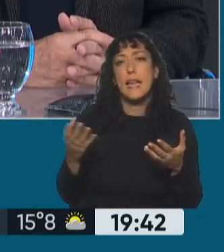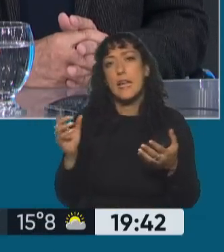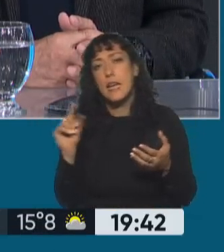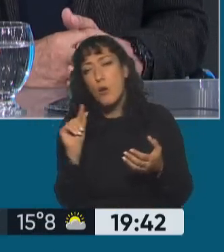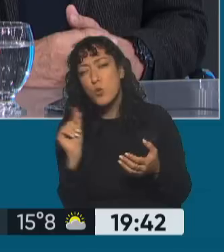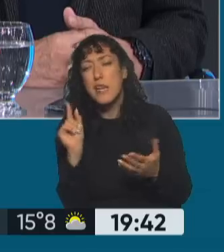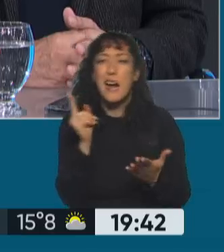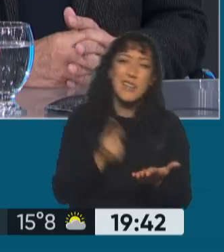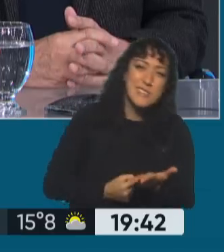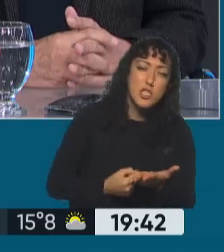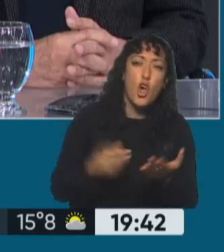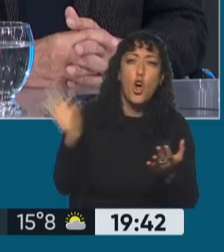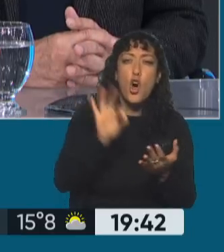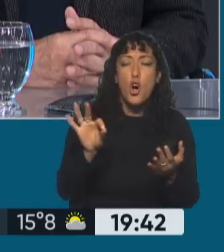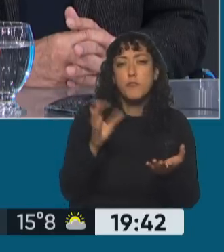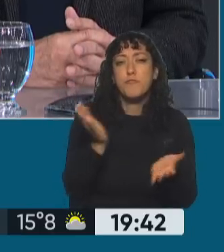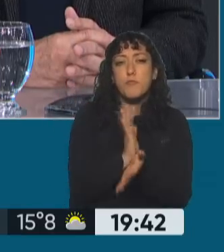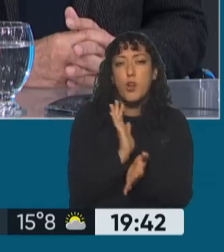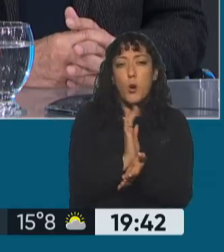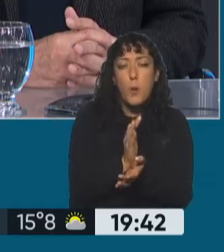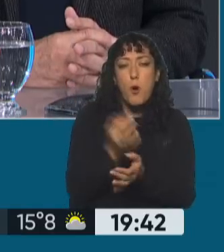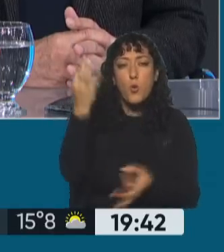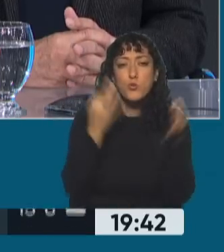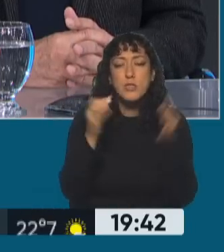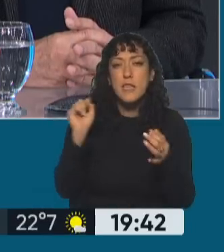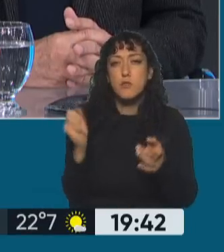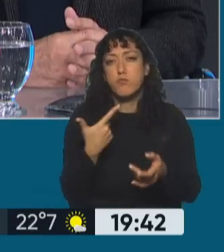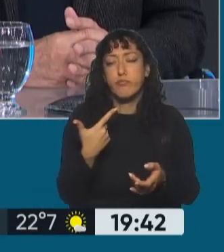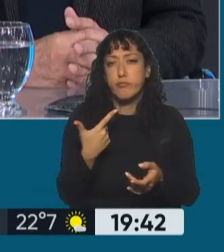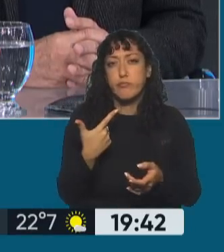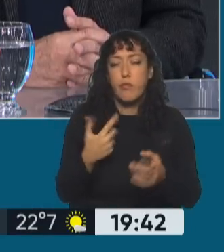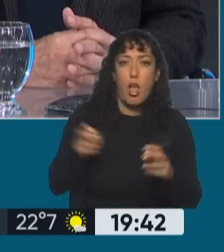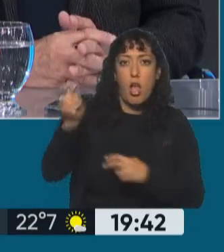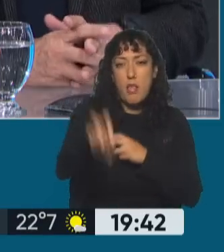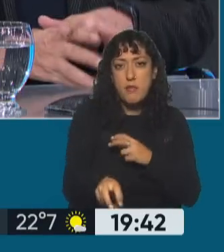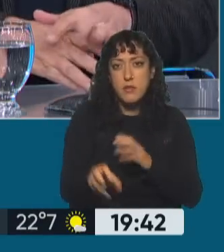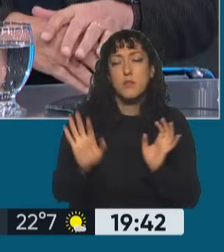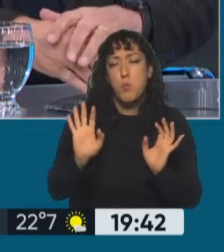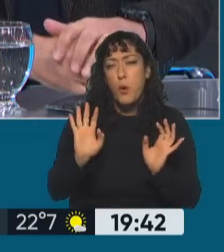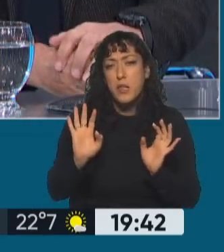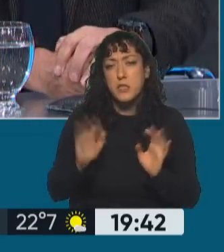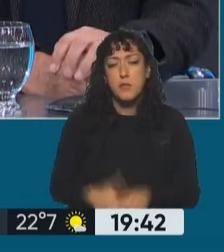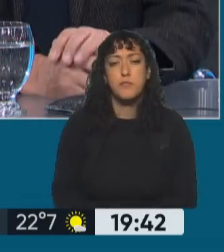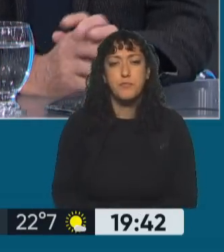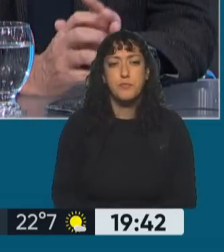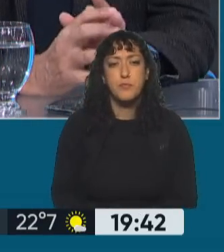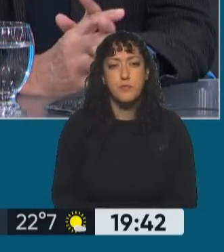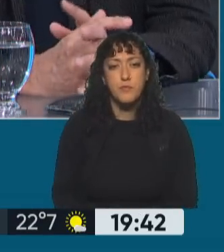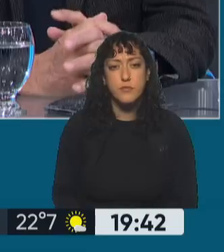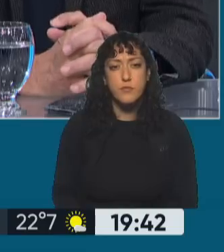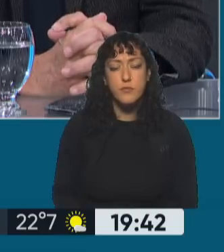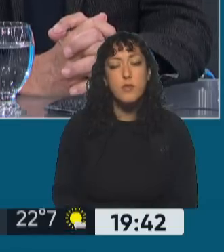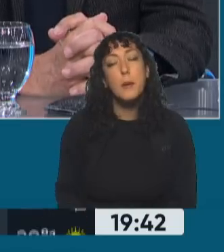medida cautelar y salteando la justicia ordinaria. Se puede llegar por ese camino también. Lo que da